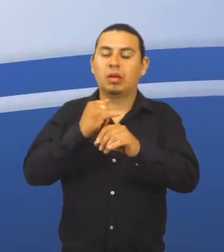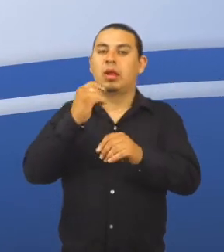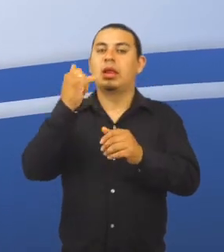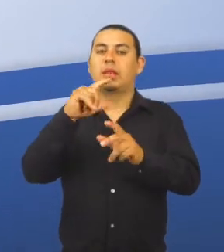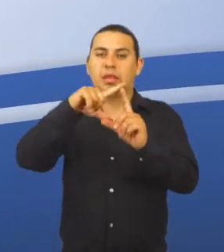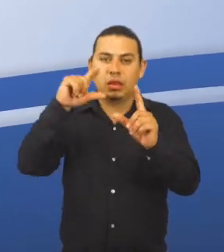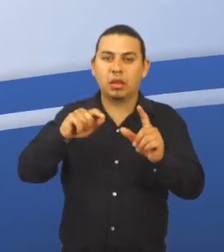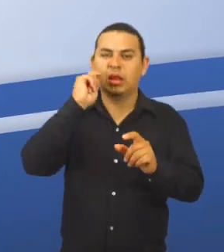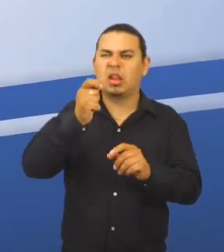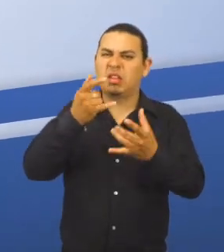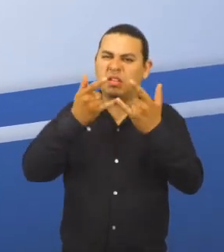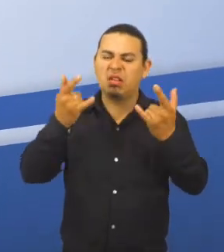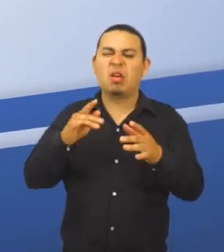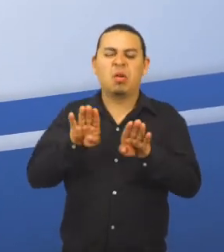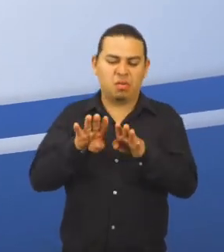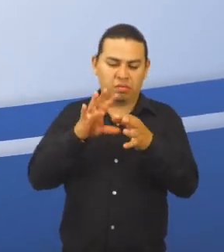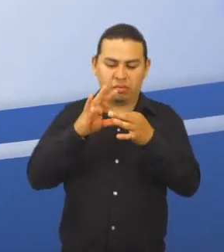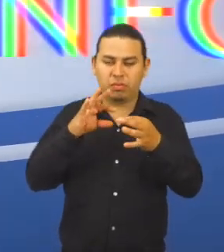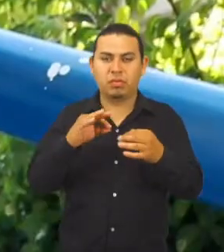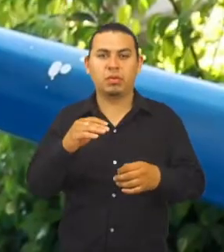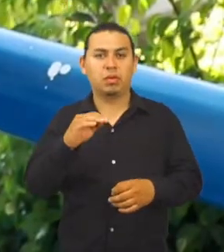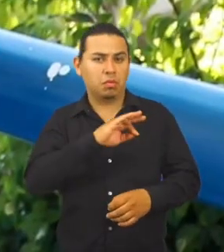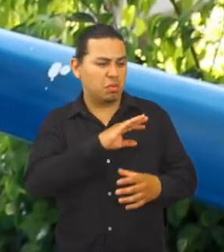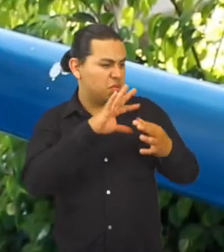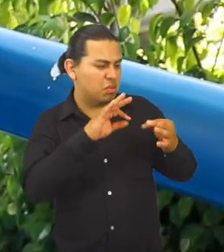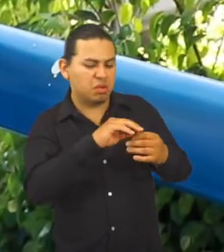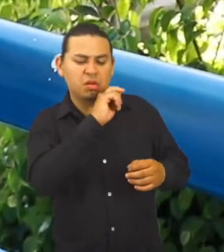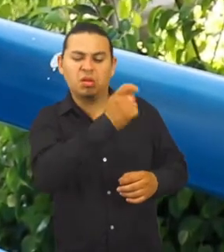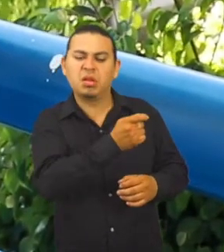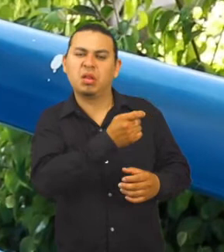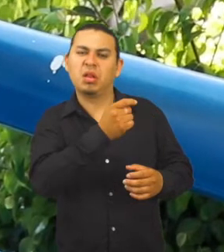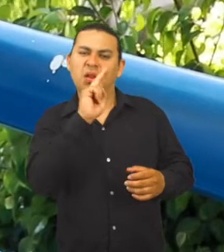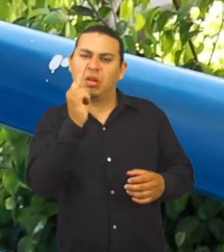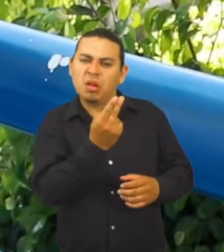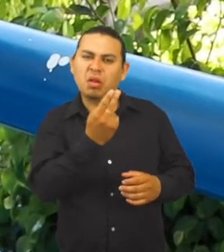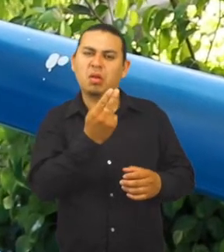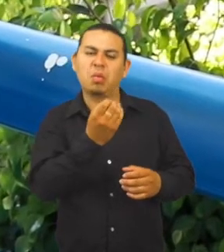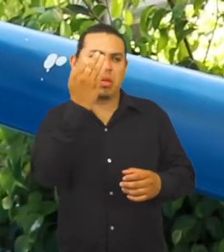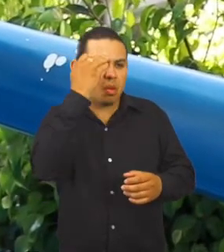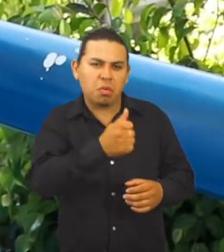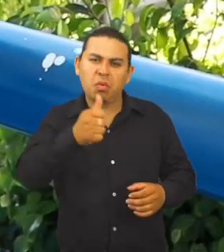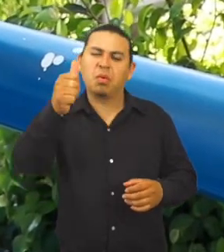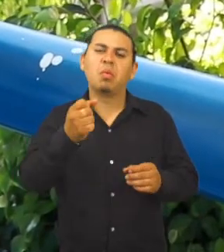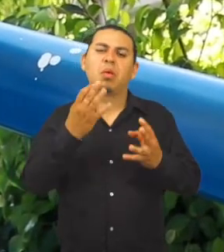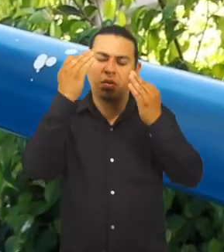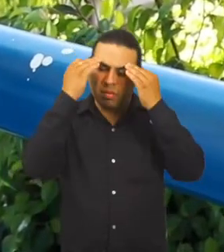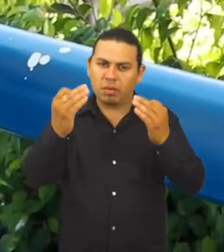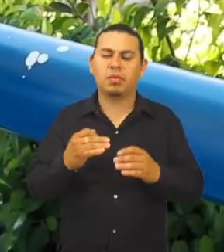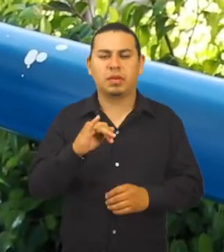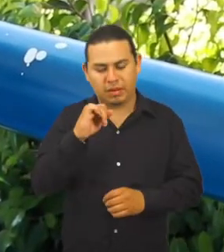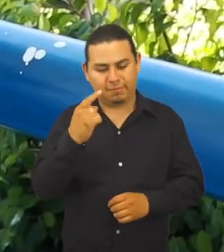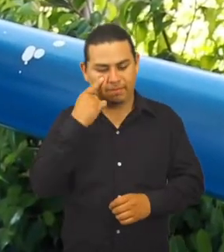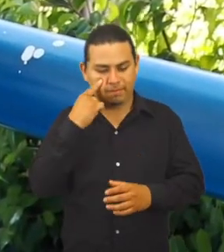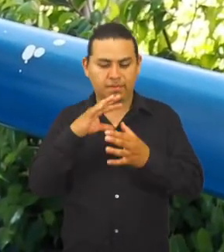internacional? Vamos a ver estas anécdotas que nos contarán. ¿Puedes comentarnos dónde hiciste movilidad y en cuánto tiempo? Sí,